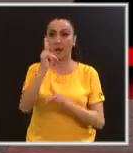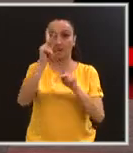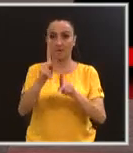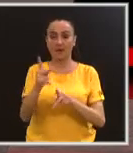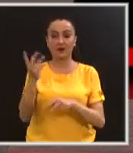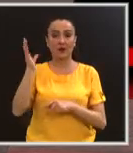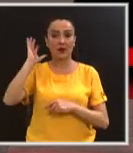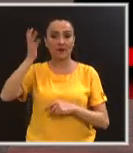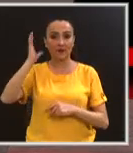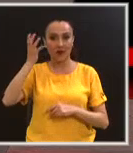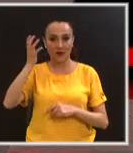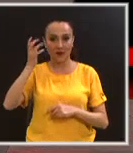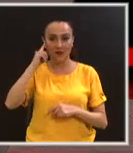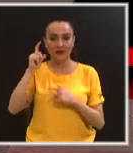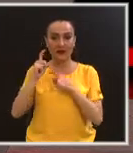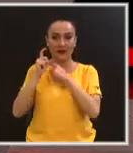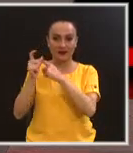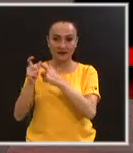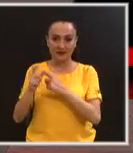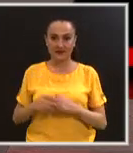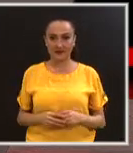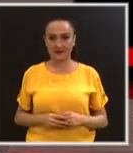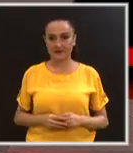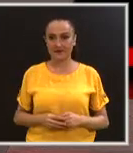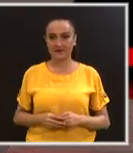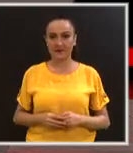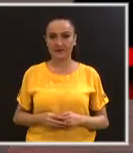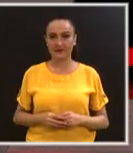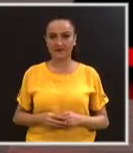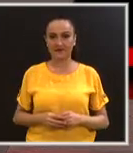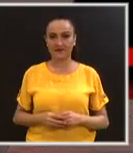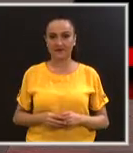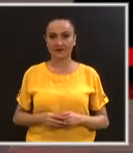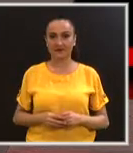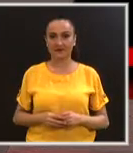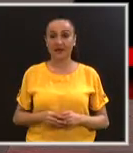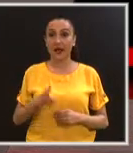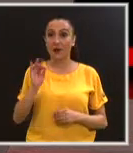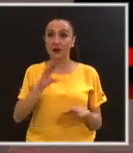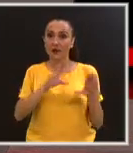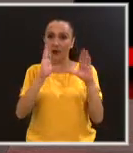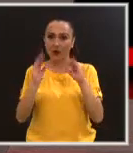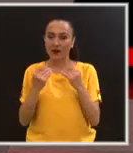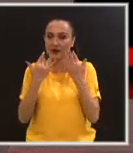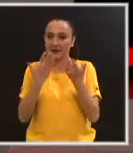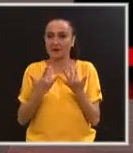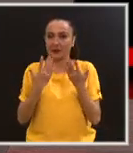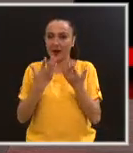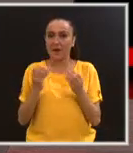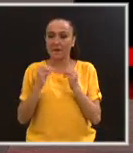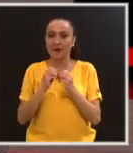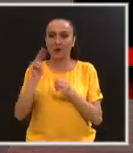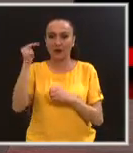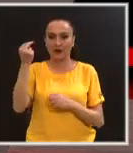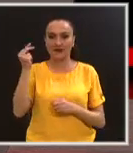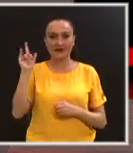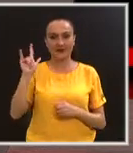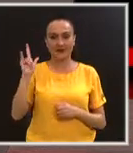acompañaron por los 92.3 FM de extra radio a las 9 de la noche Los espero con más noticias muy buenas